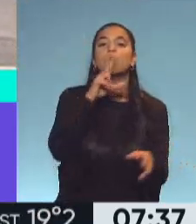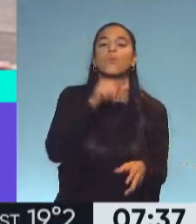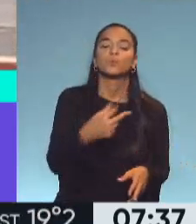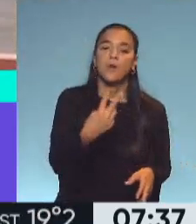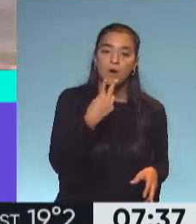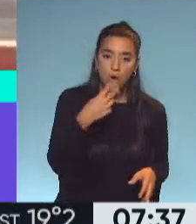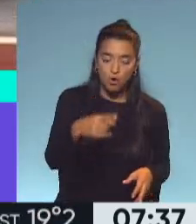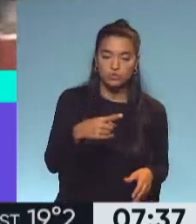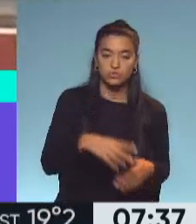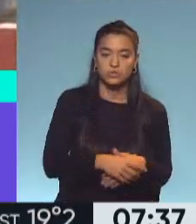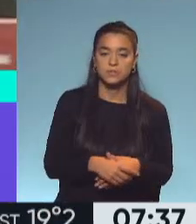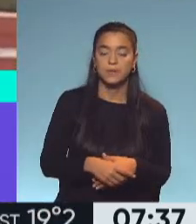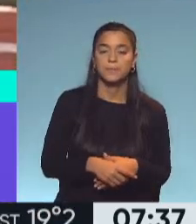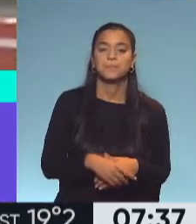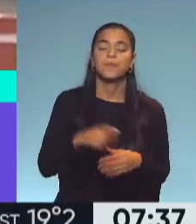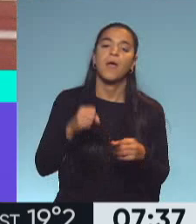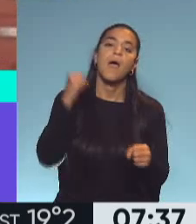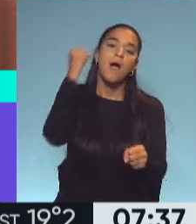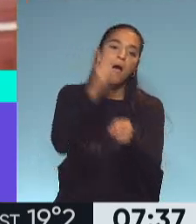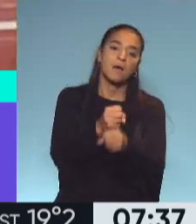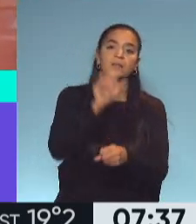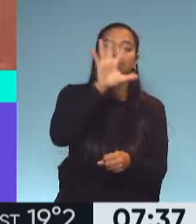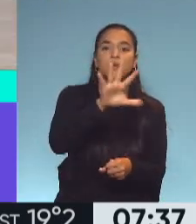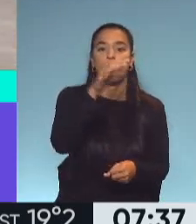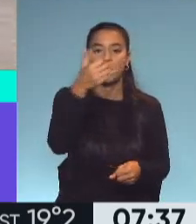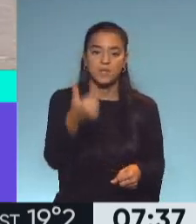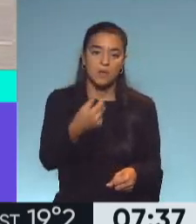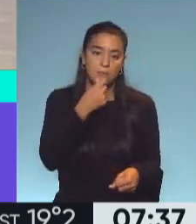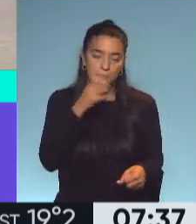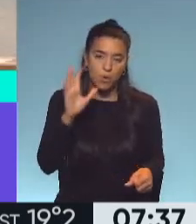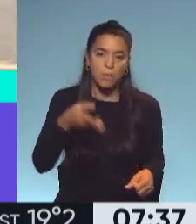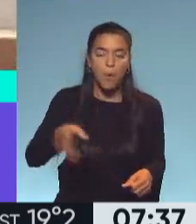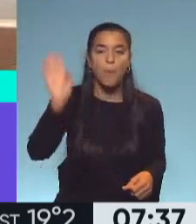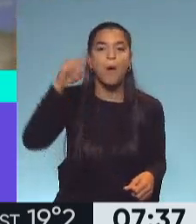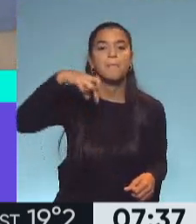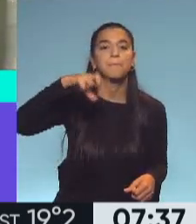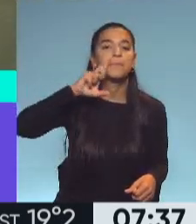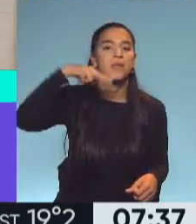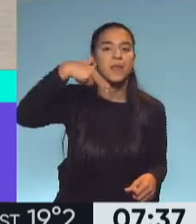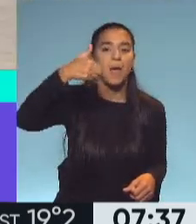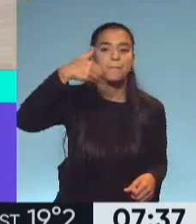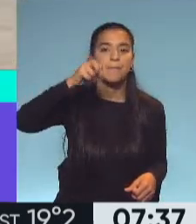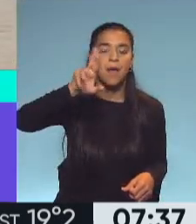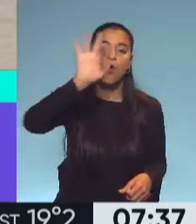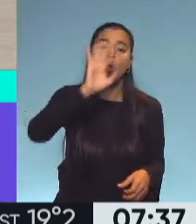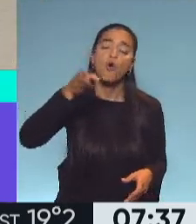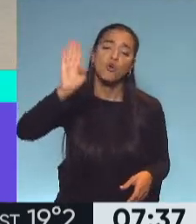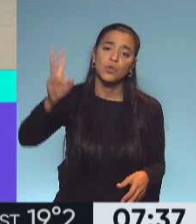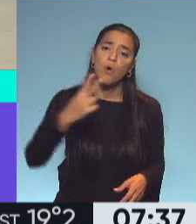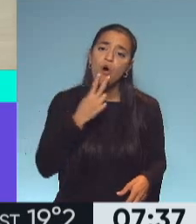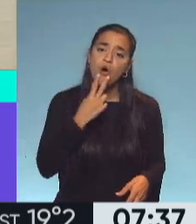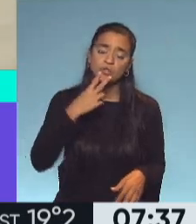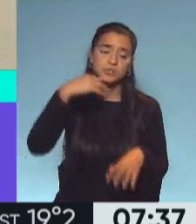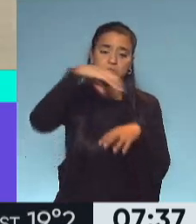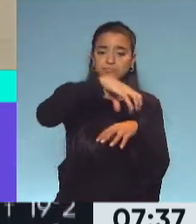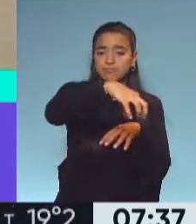caso de la 63, hasta la 56, por ejemplo, para ir a Pinamar, o se sigue por la 11 para ir a todo el partido